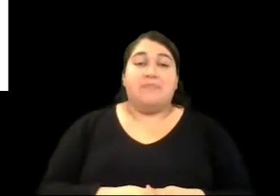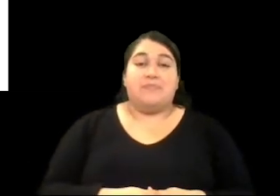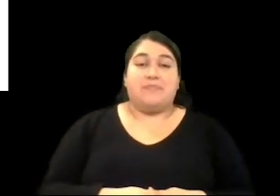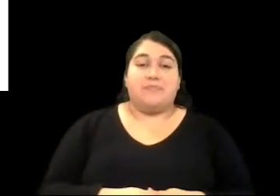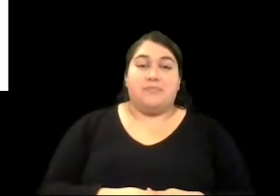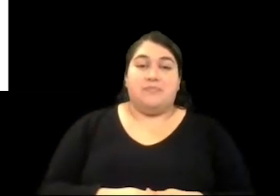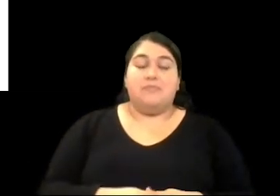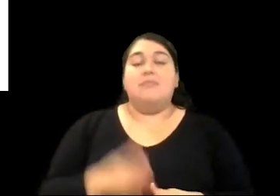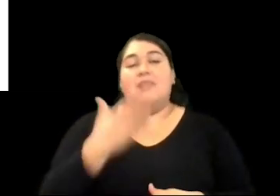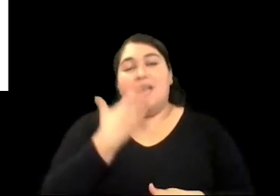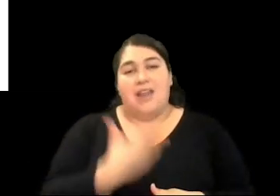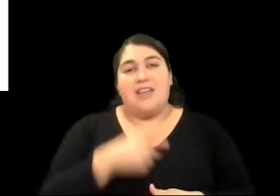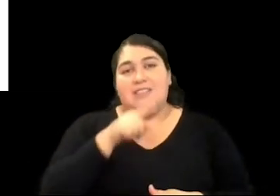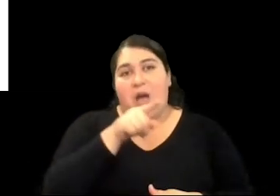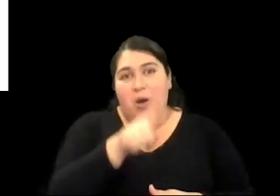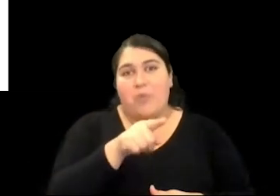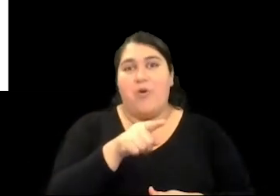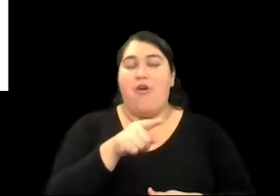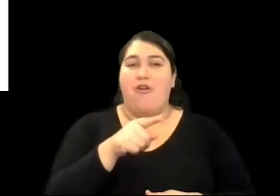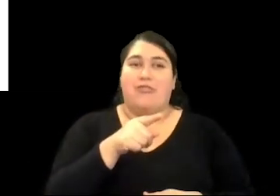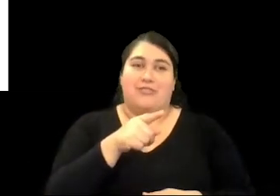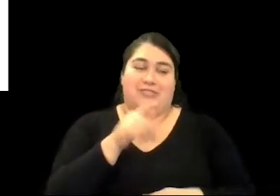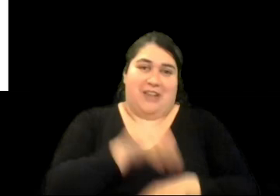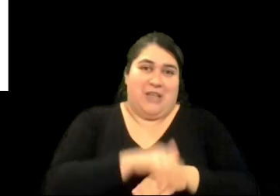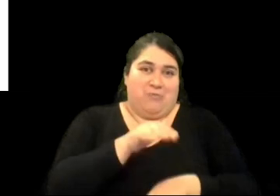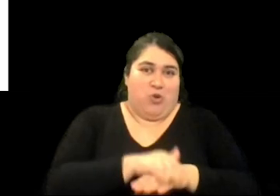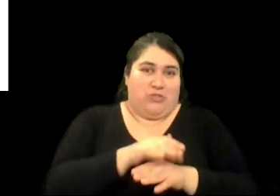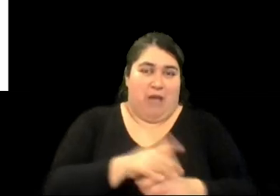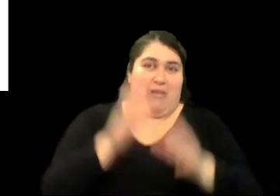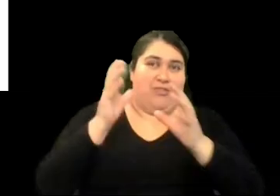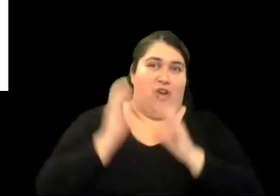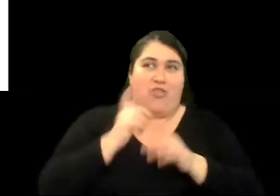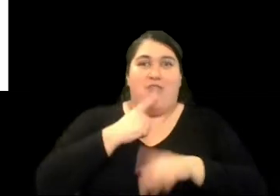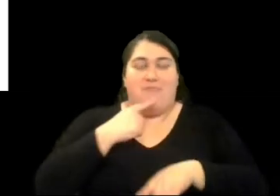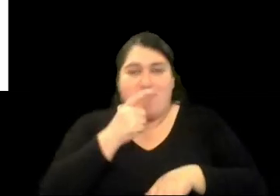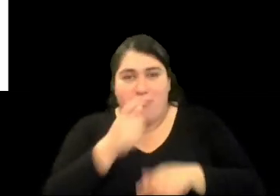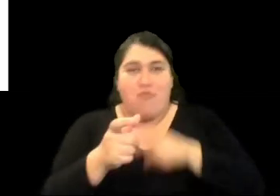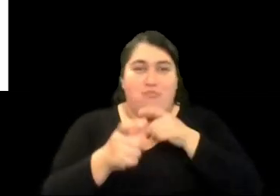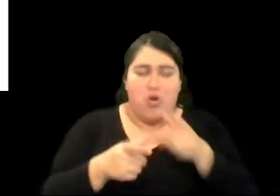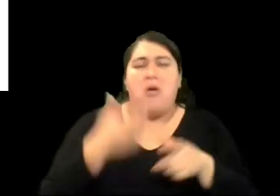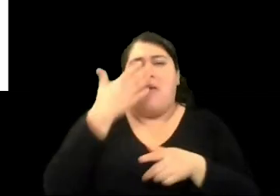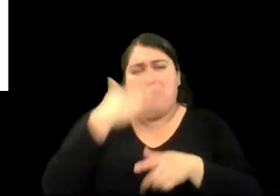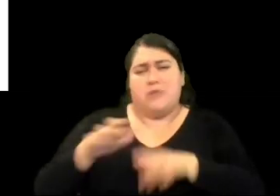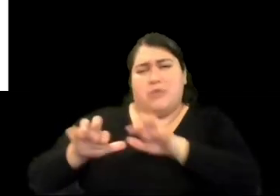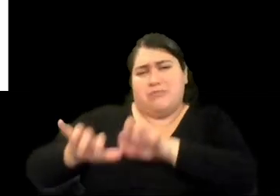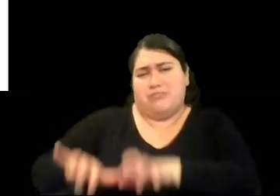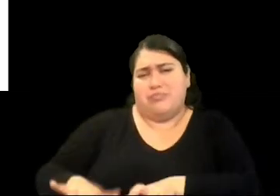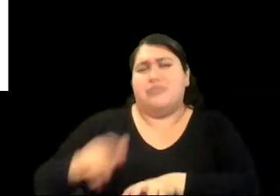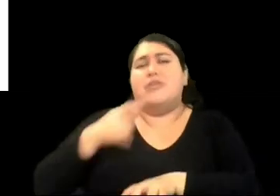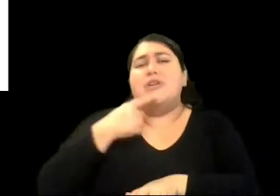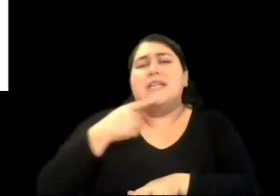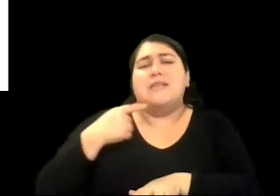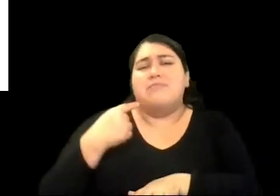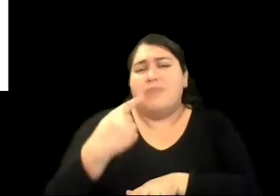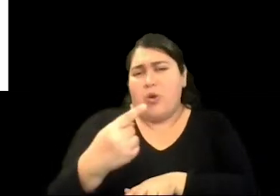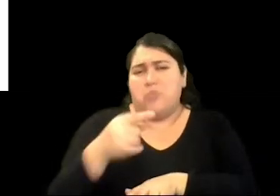Gracias a vos por ponerte la charla del hombro, Estela. Después te dejé un chat, una pregunta en el chat, pero a tu tiempo, no hay